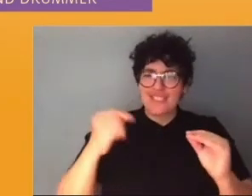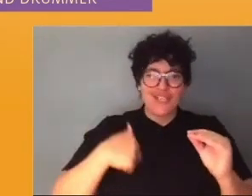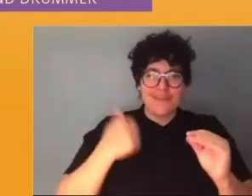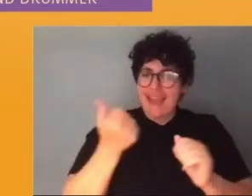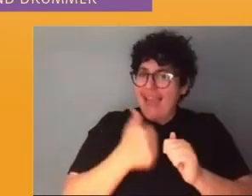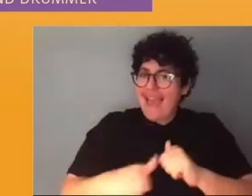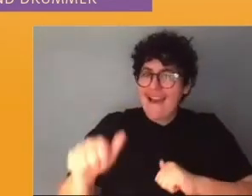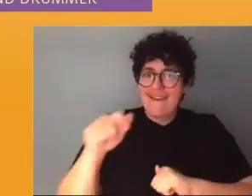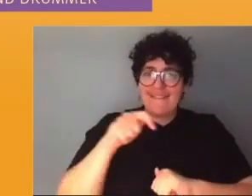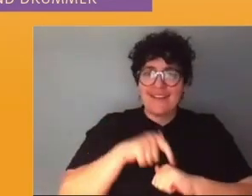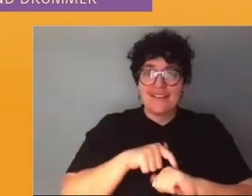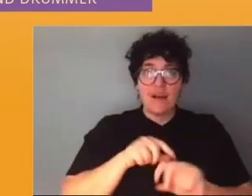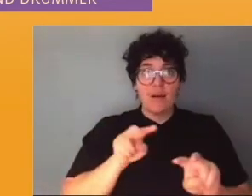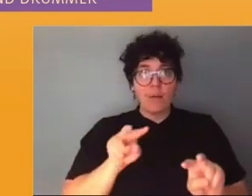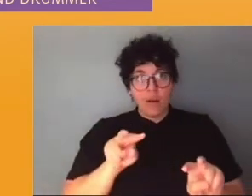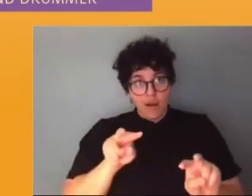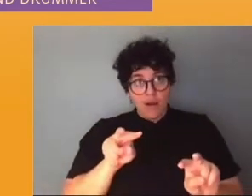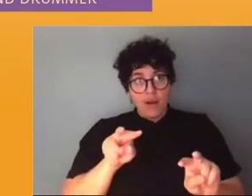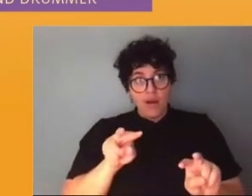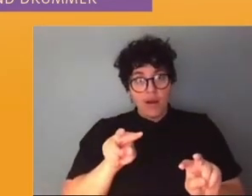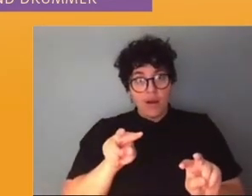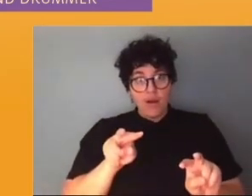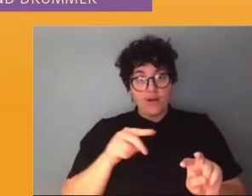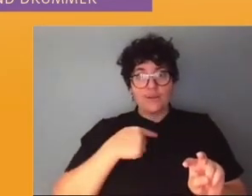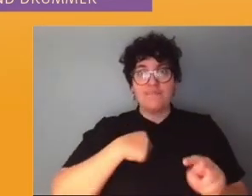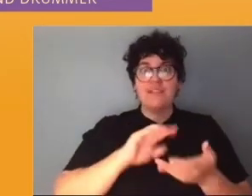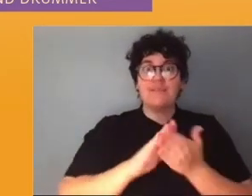para que yo pueda ser una mejor sensei.